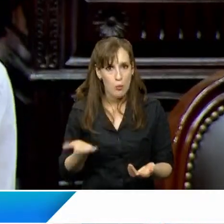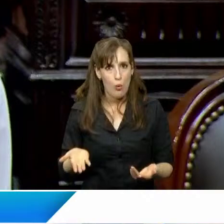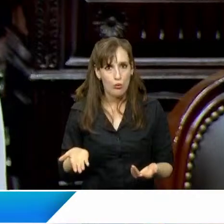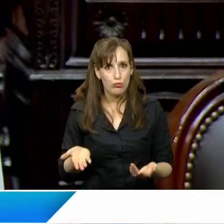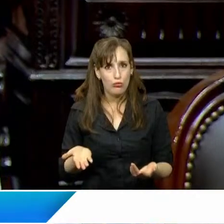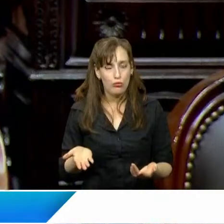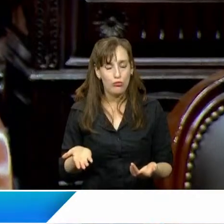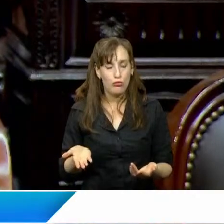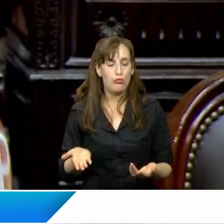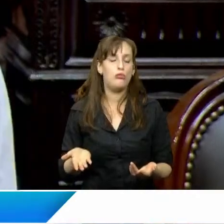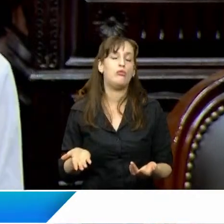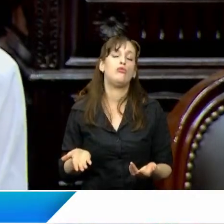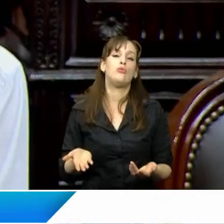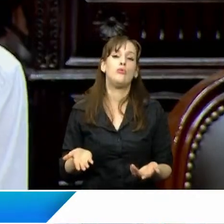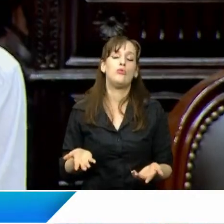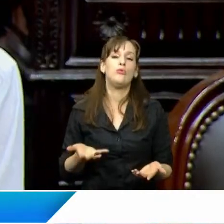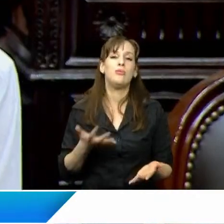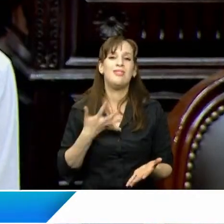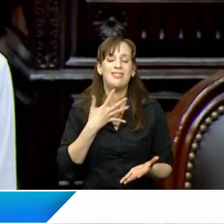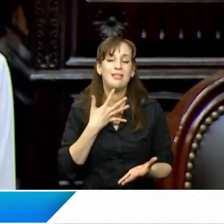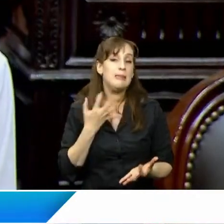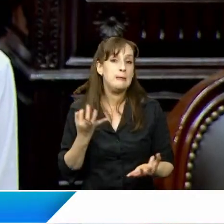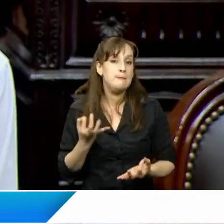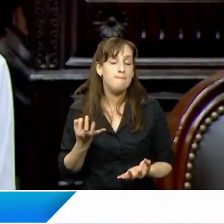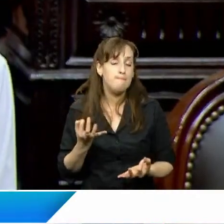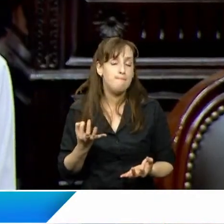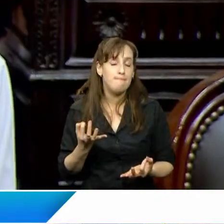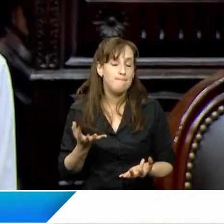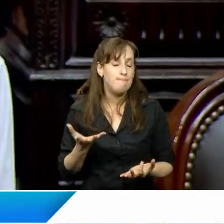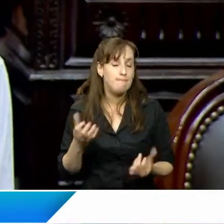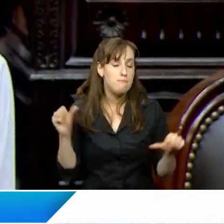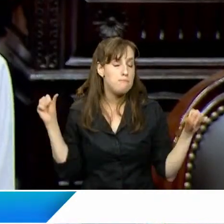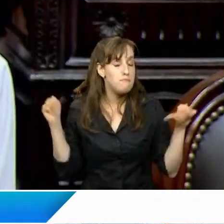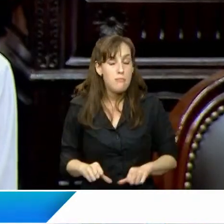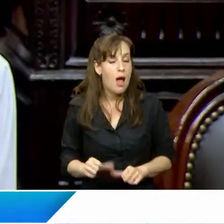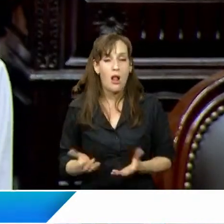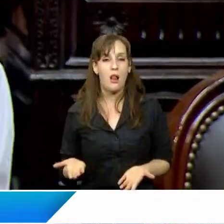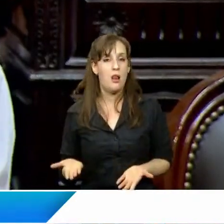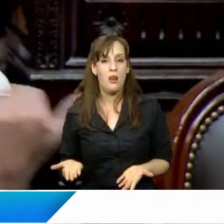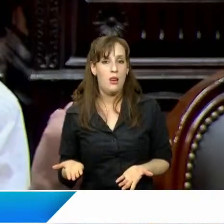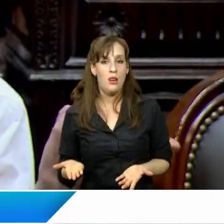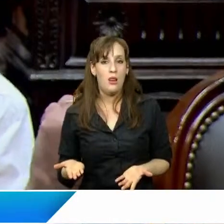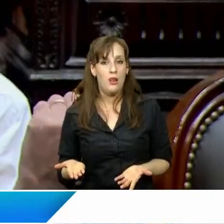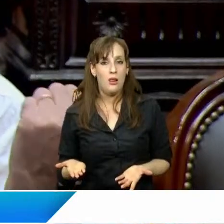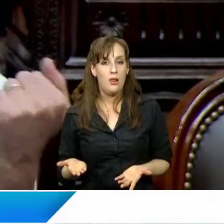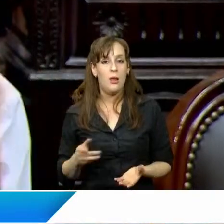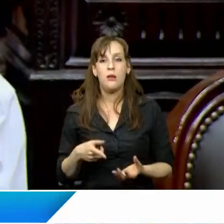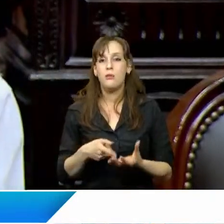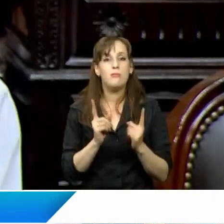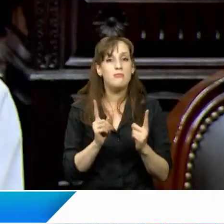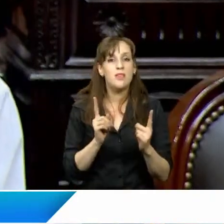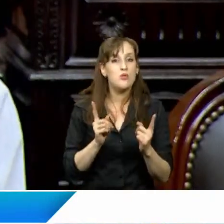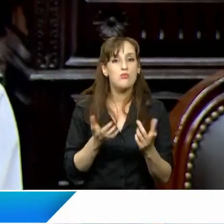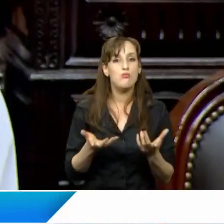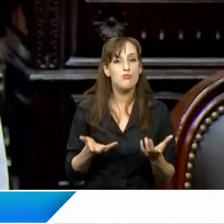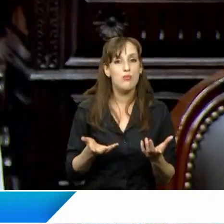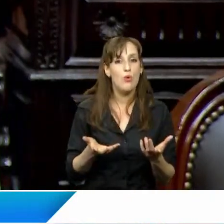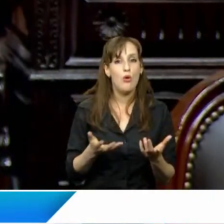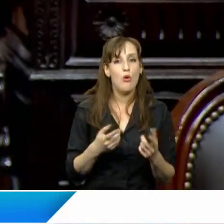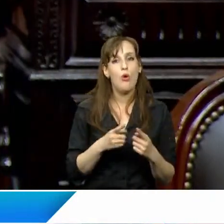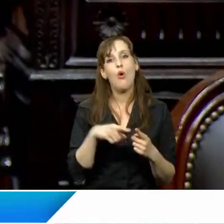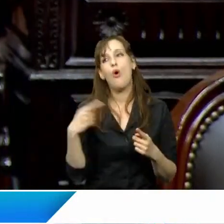muy, muy malo en términos técnicos esta posibilidad, de la misma manera que son espantosas las iniciativas